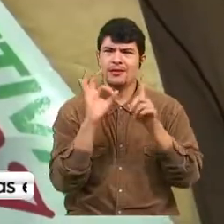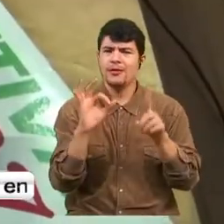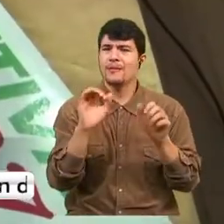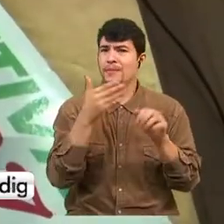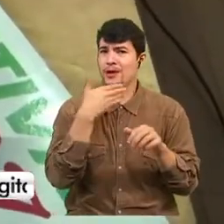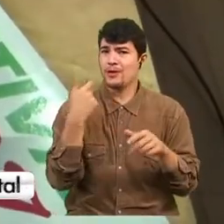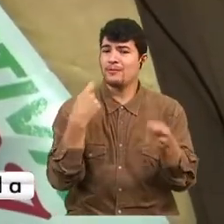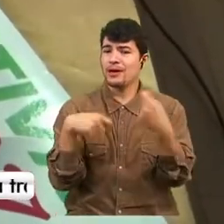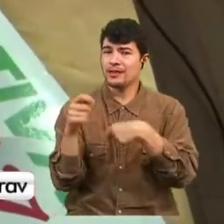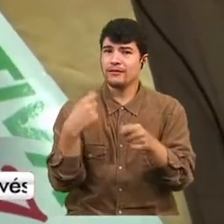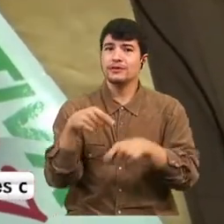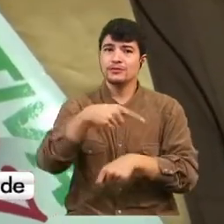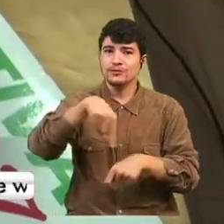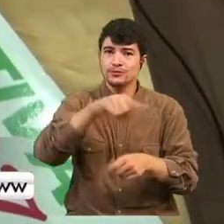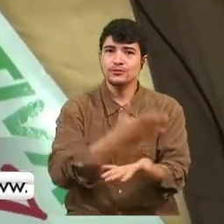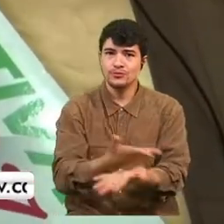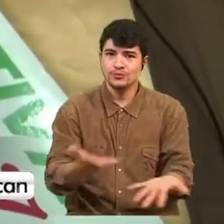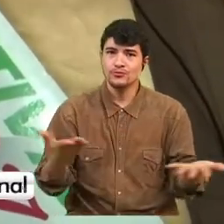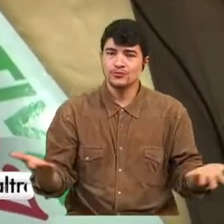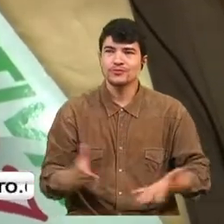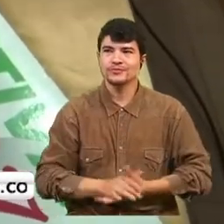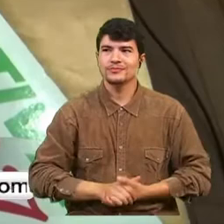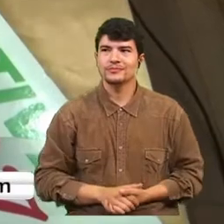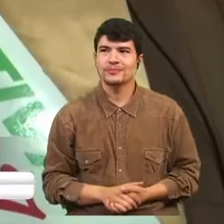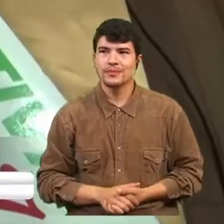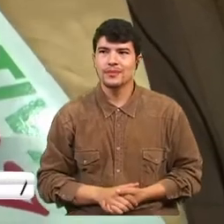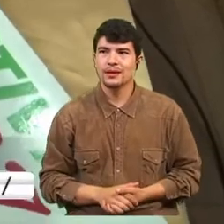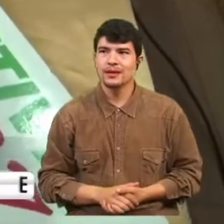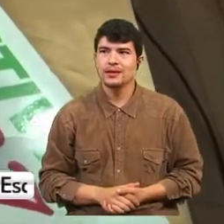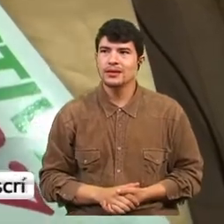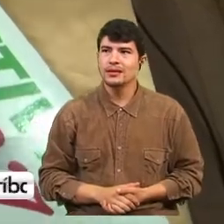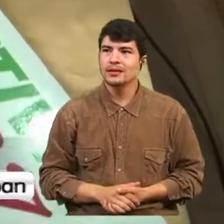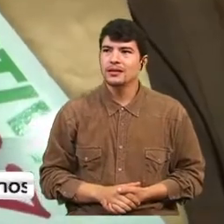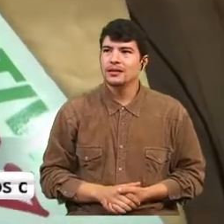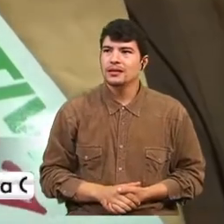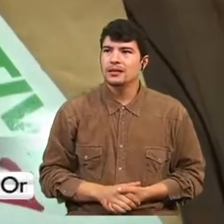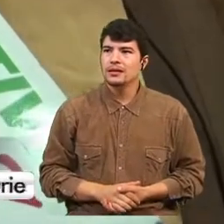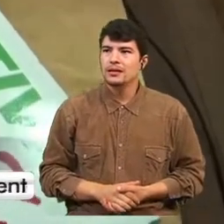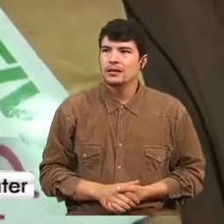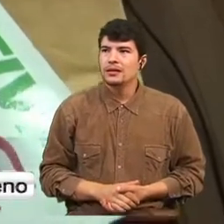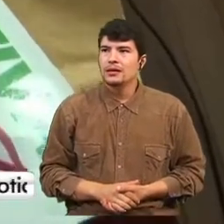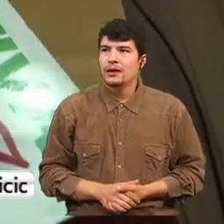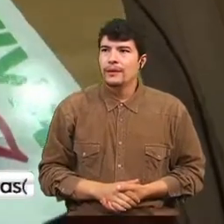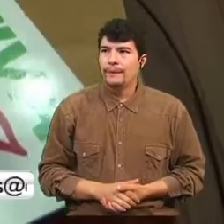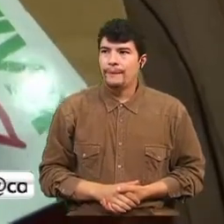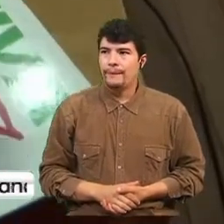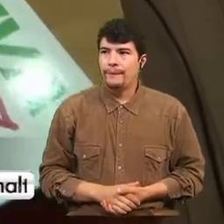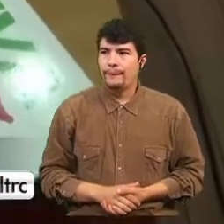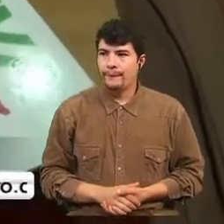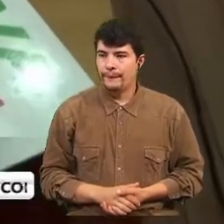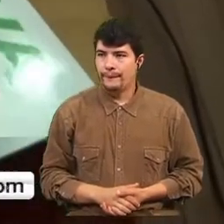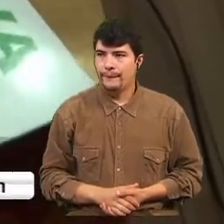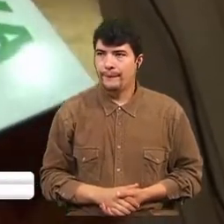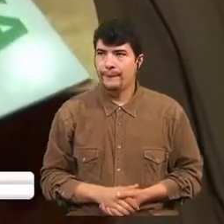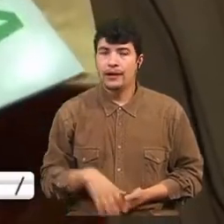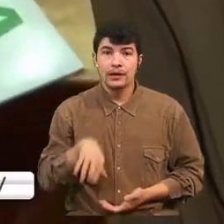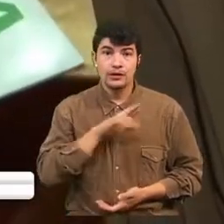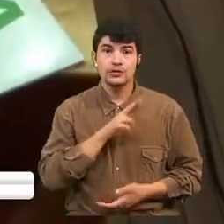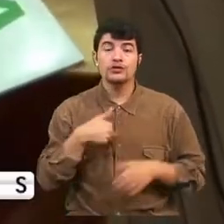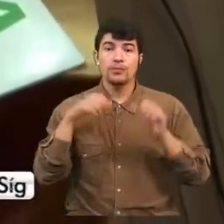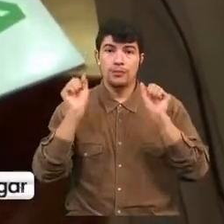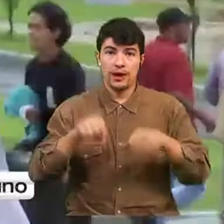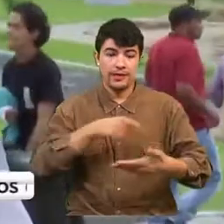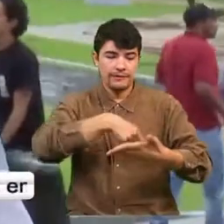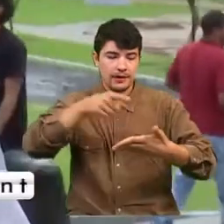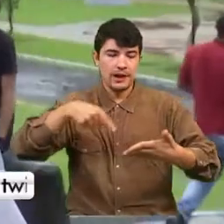comercialización de estos productos. Estamos firmando ya las cuatro alianzas productivas con más de 3.000 millones de pesos. Hemos podido firmar dos